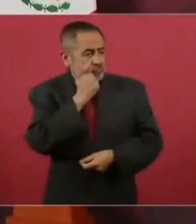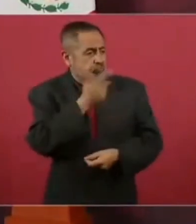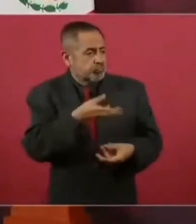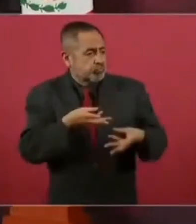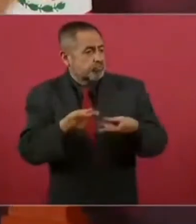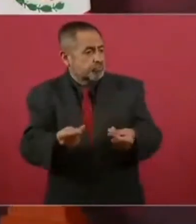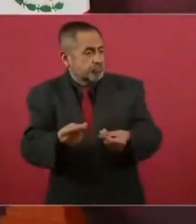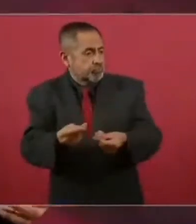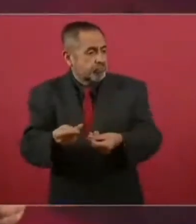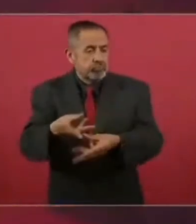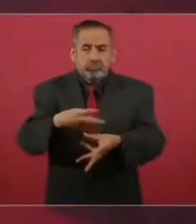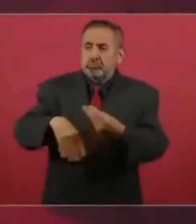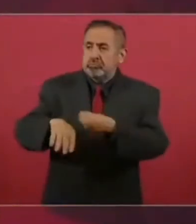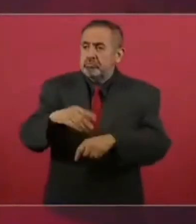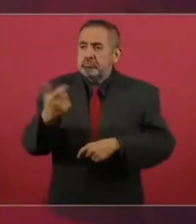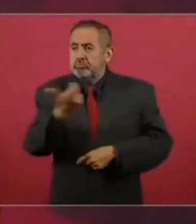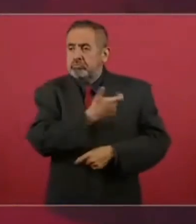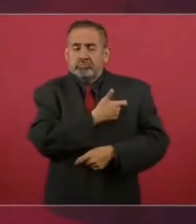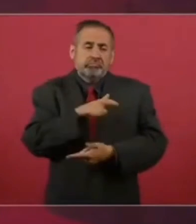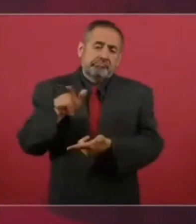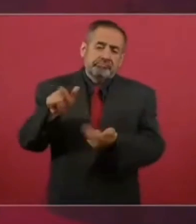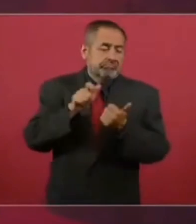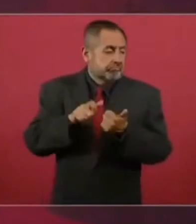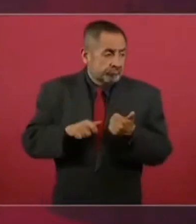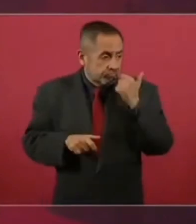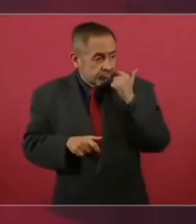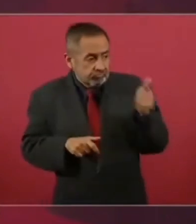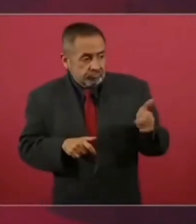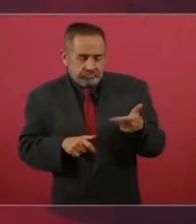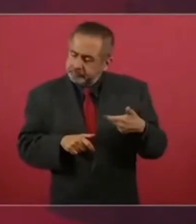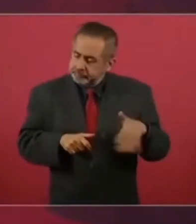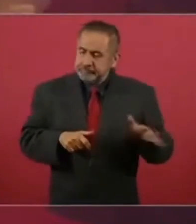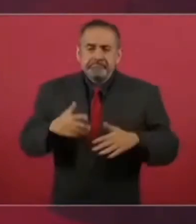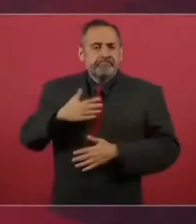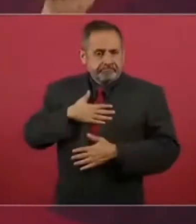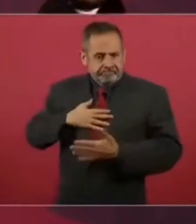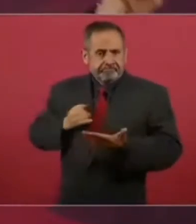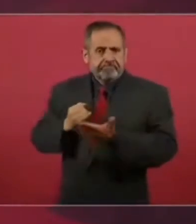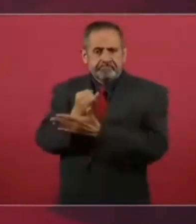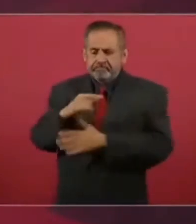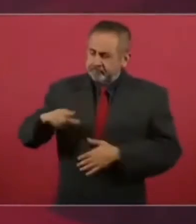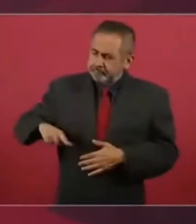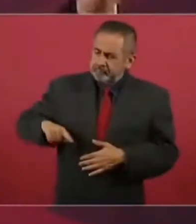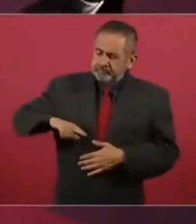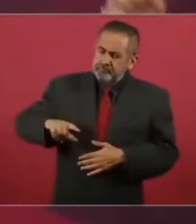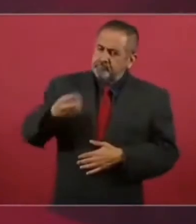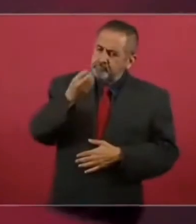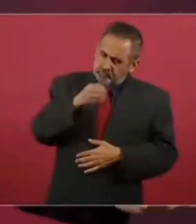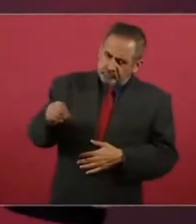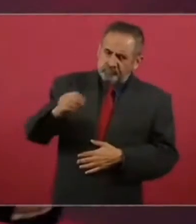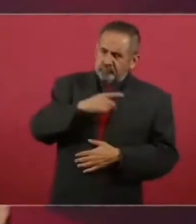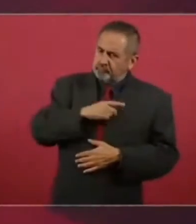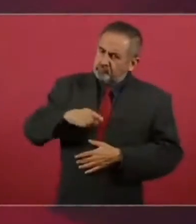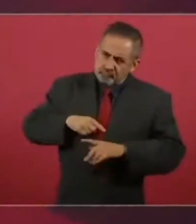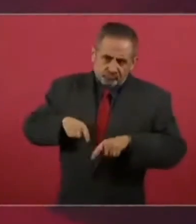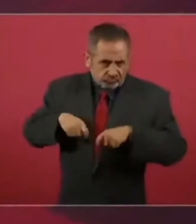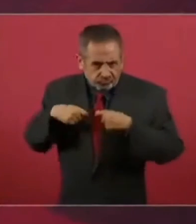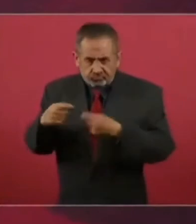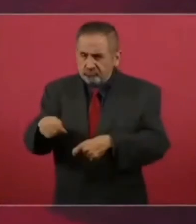no les va a resultar negocio, pero el Estado está obligado a dar este servicio.